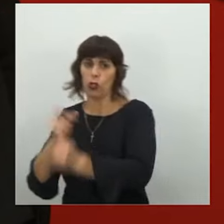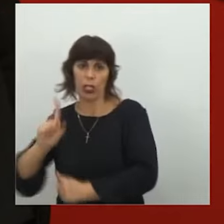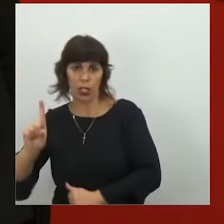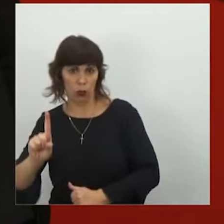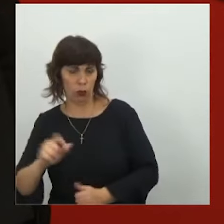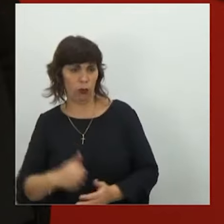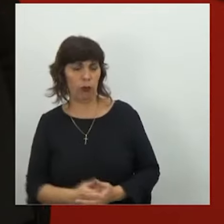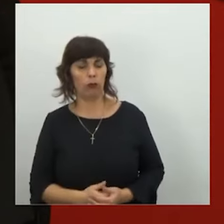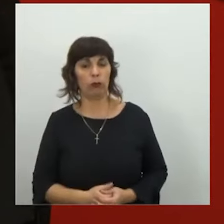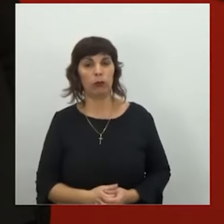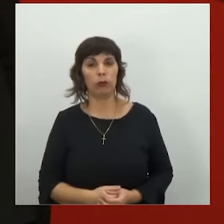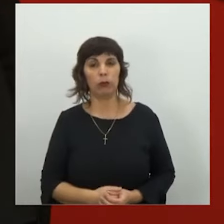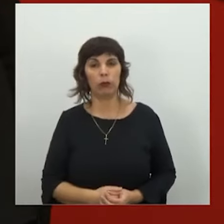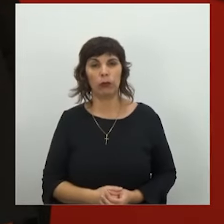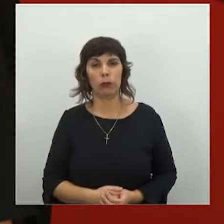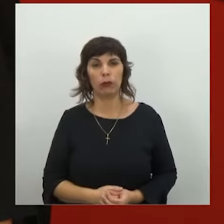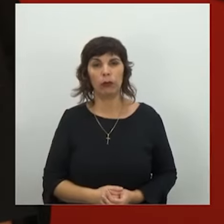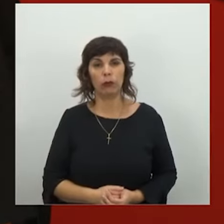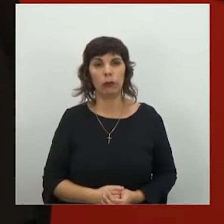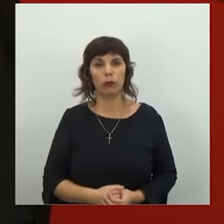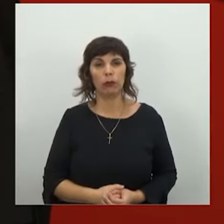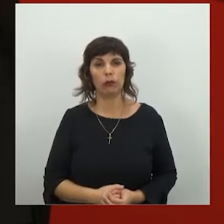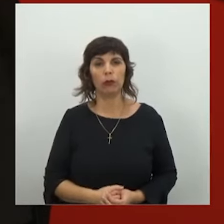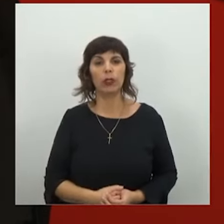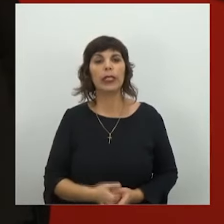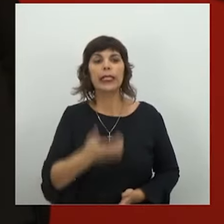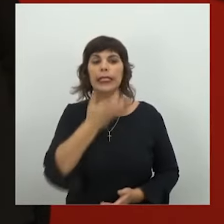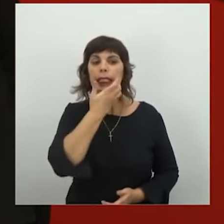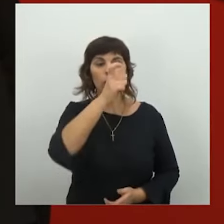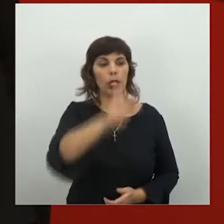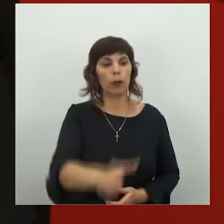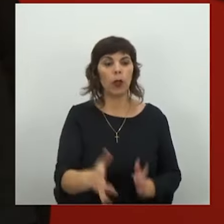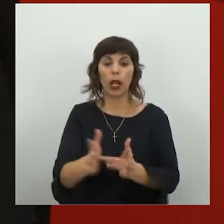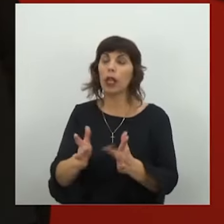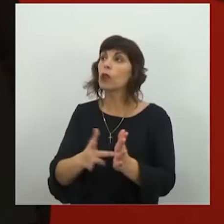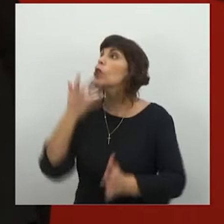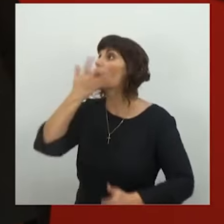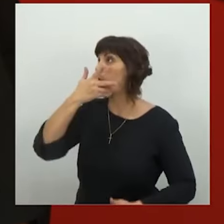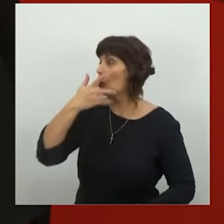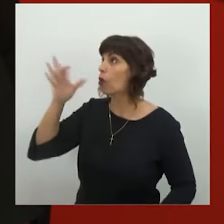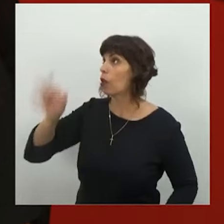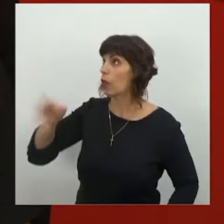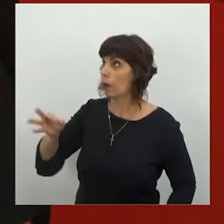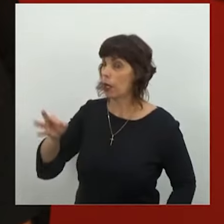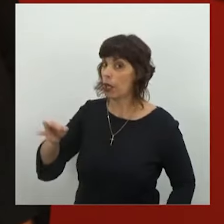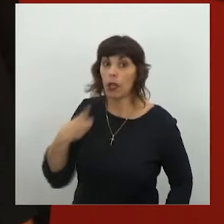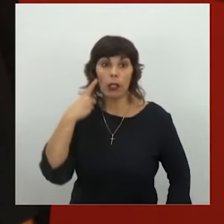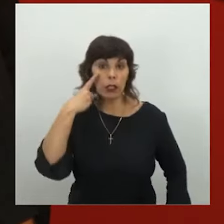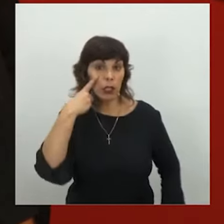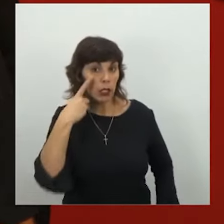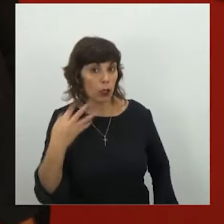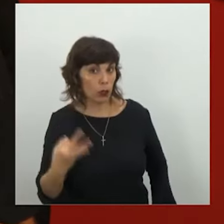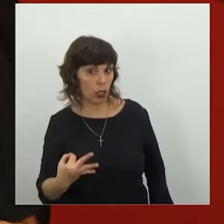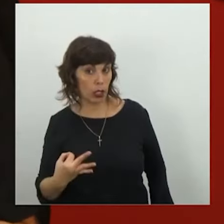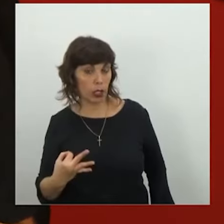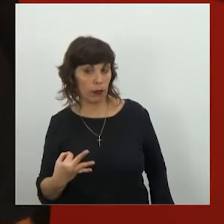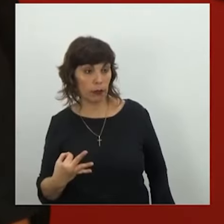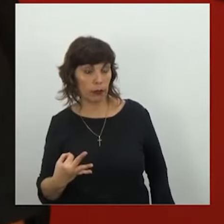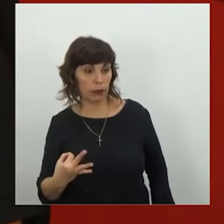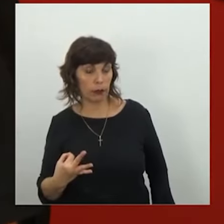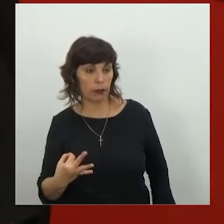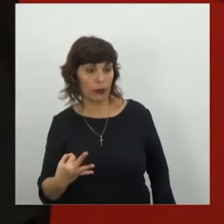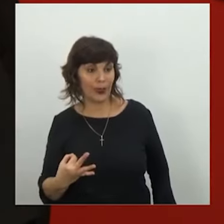Dios. Y cuando uno conoce a Jesucristo, uno se da cuenta que la